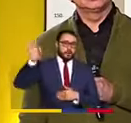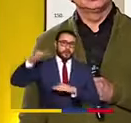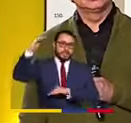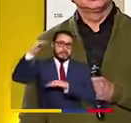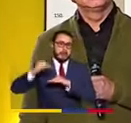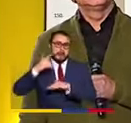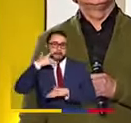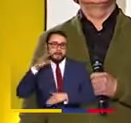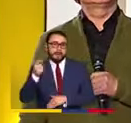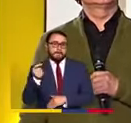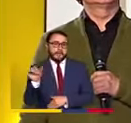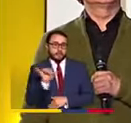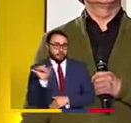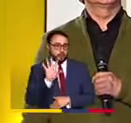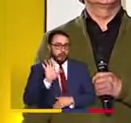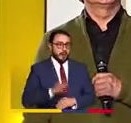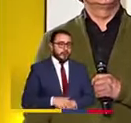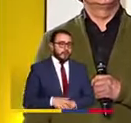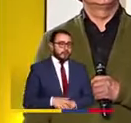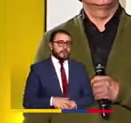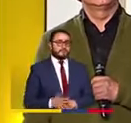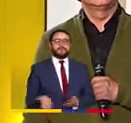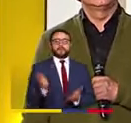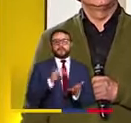mismo. La otra vez volvía